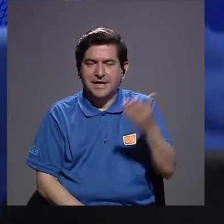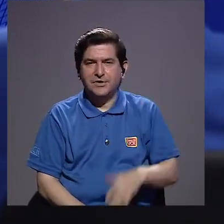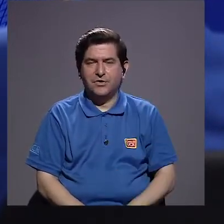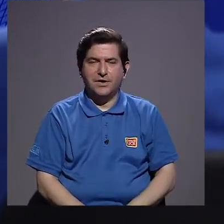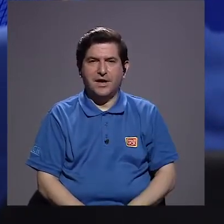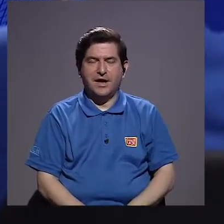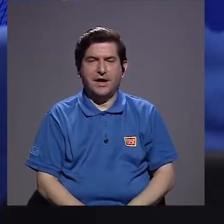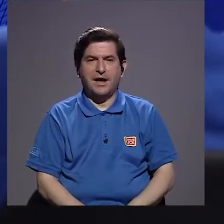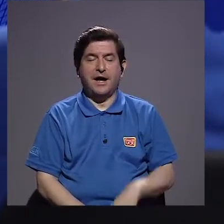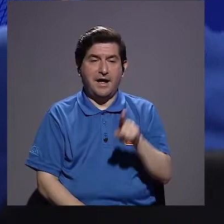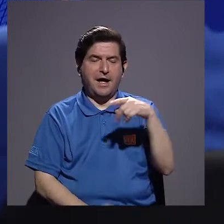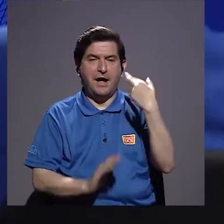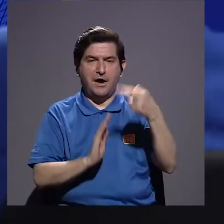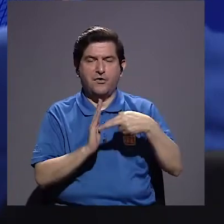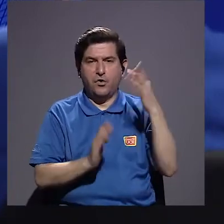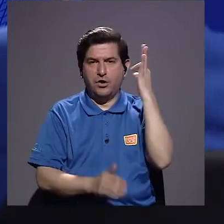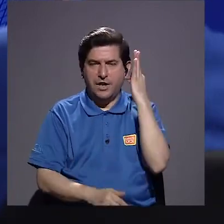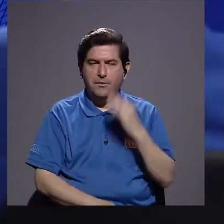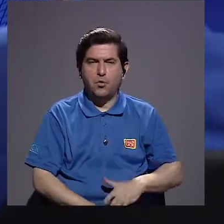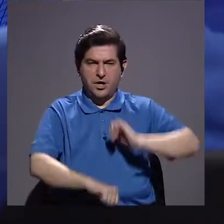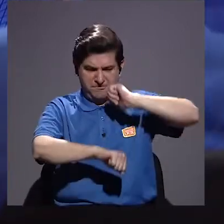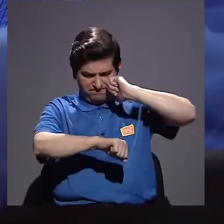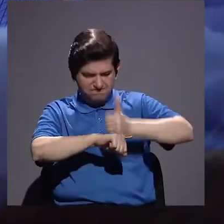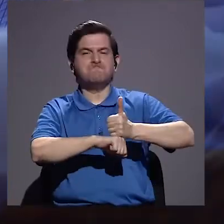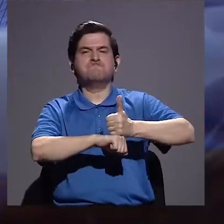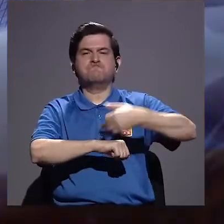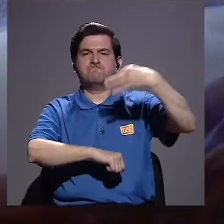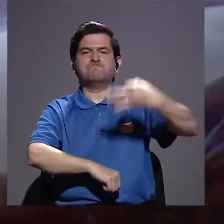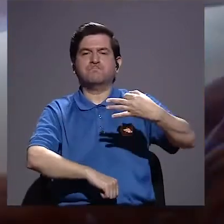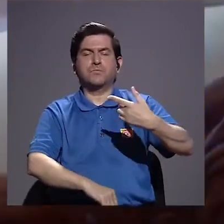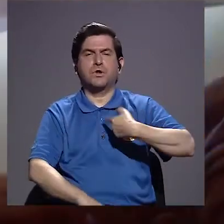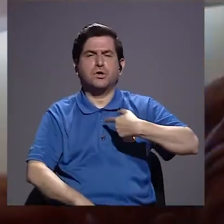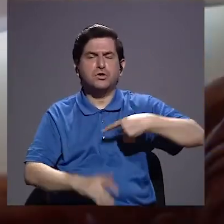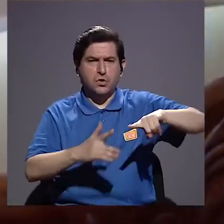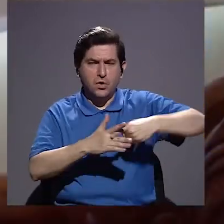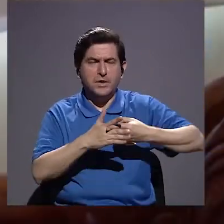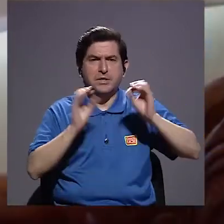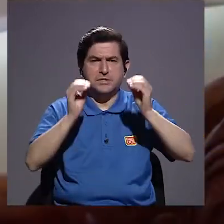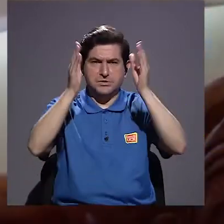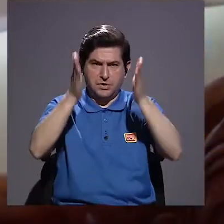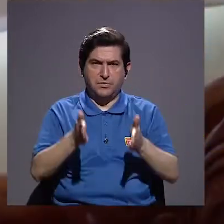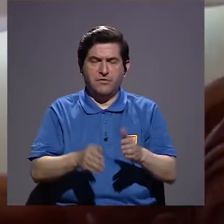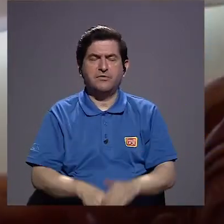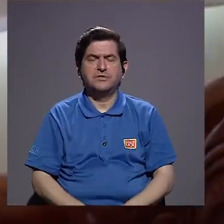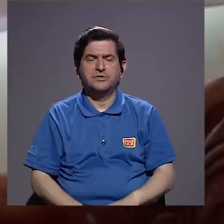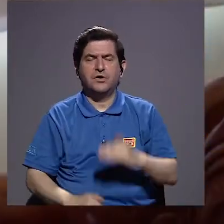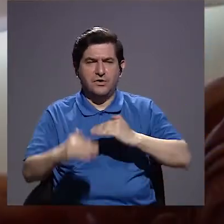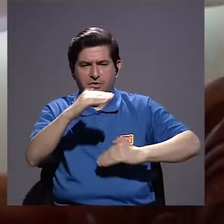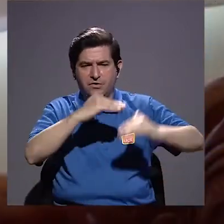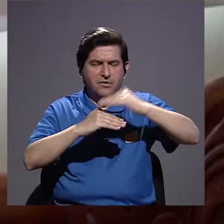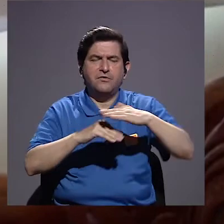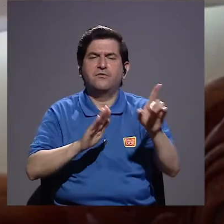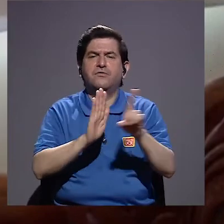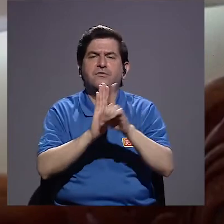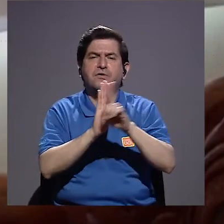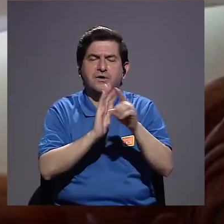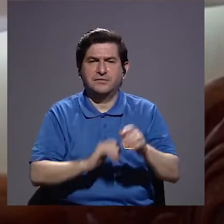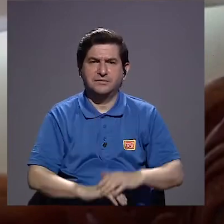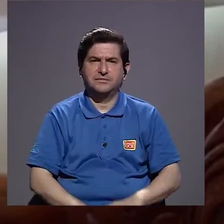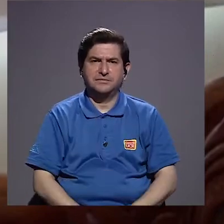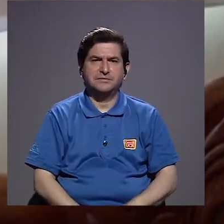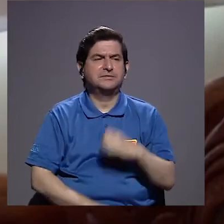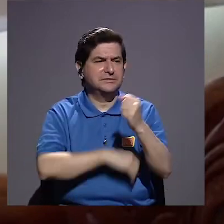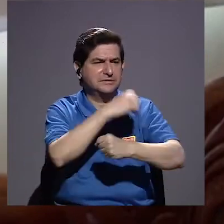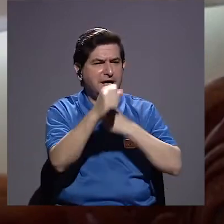asentando la posición de las mujeres. Cuando entré a ser profesora a la Facultad de Derecho, que